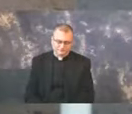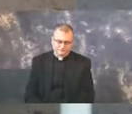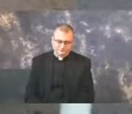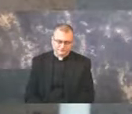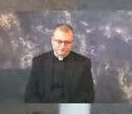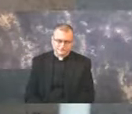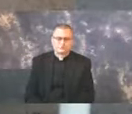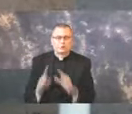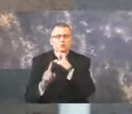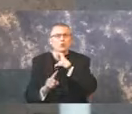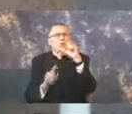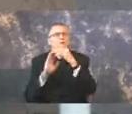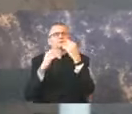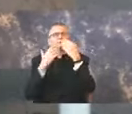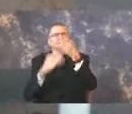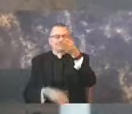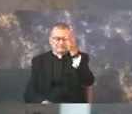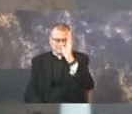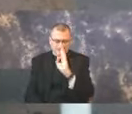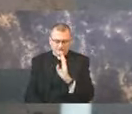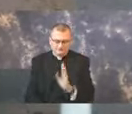Palabra del Señor.